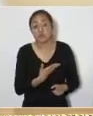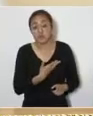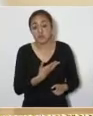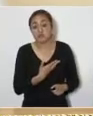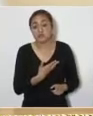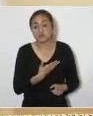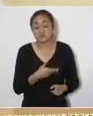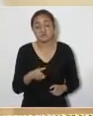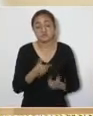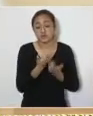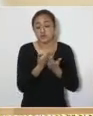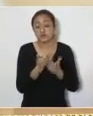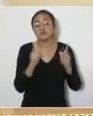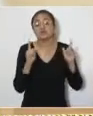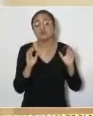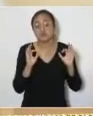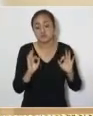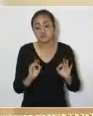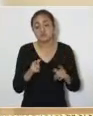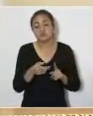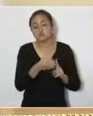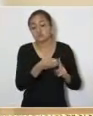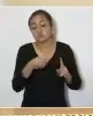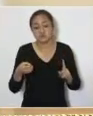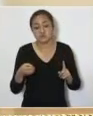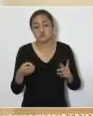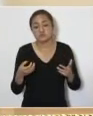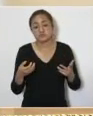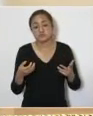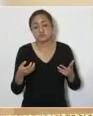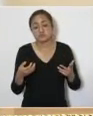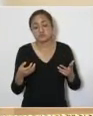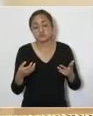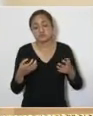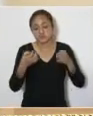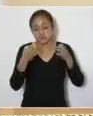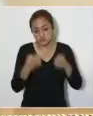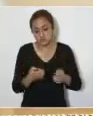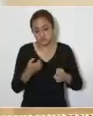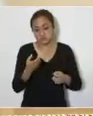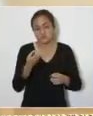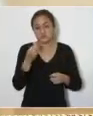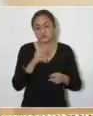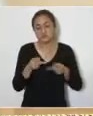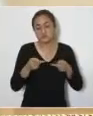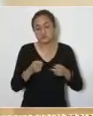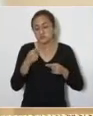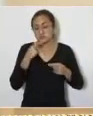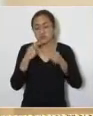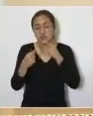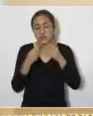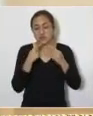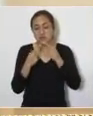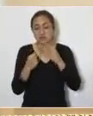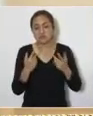la absoluta libertad de organizarse de establecer estrategias diálogos